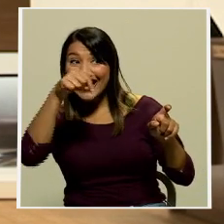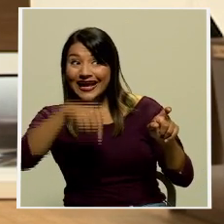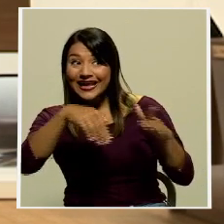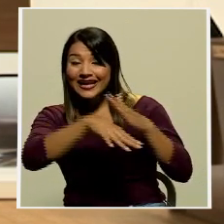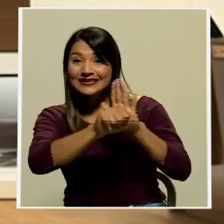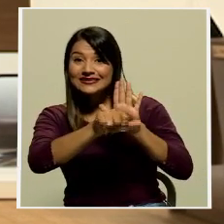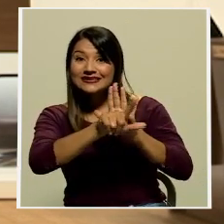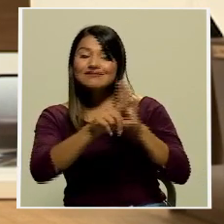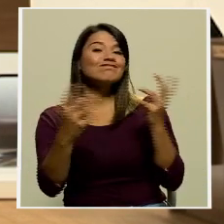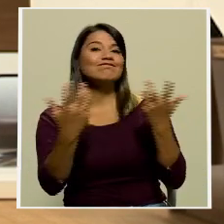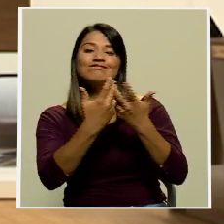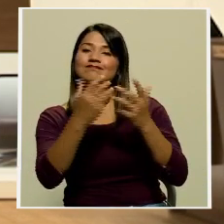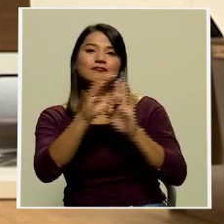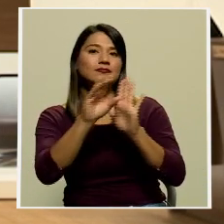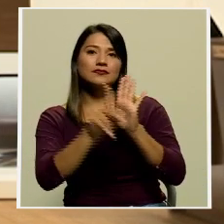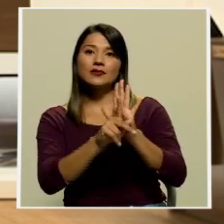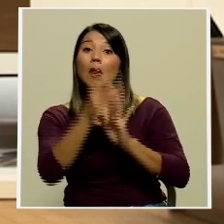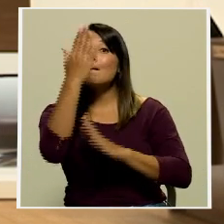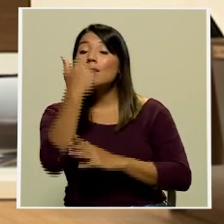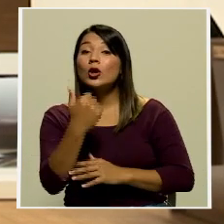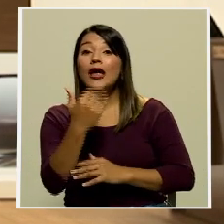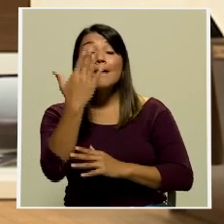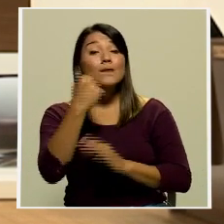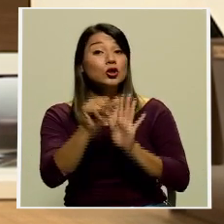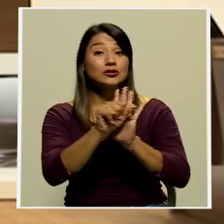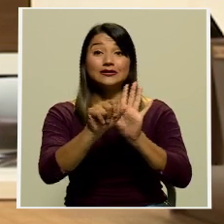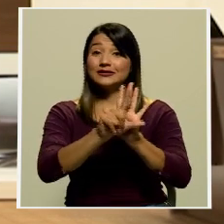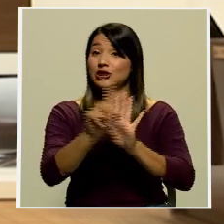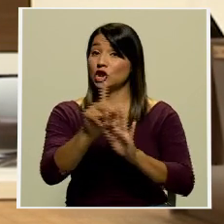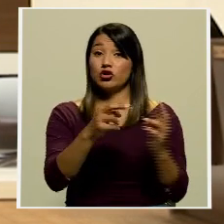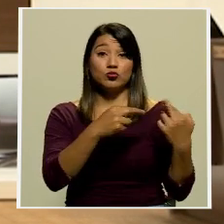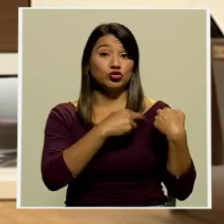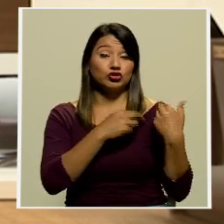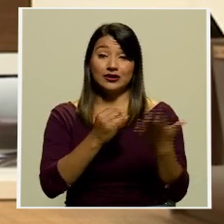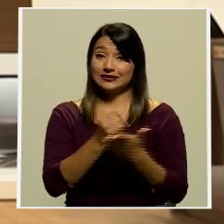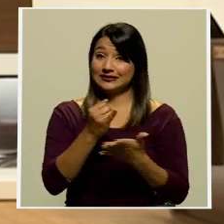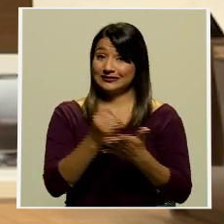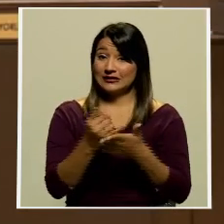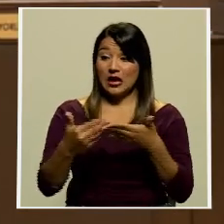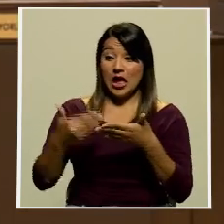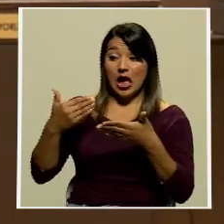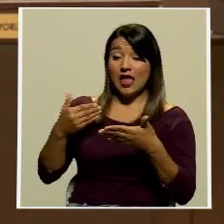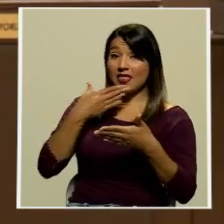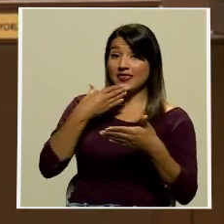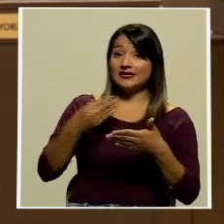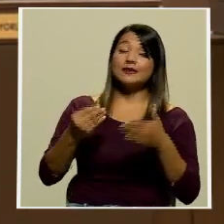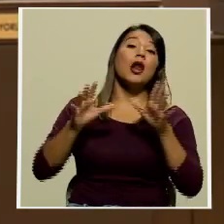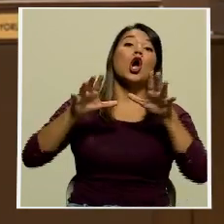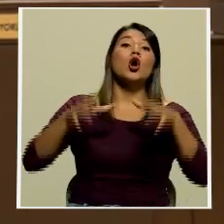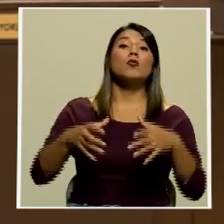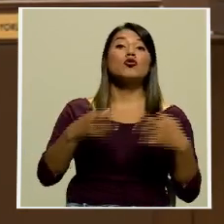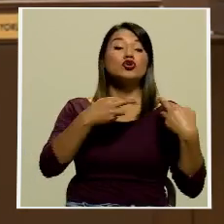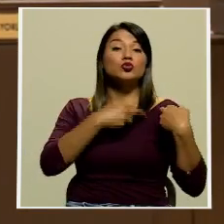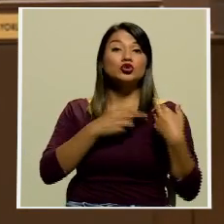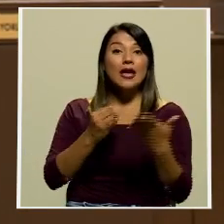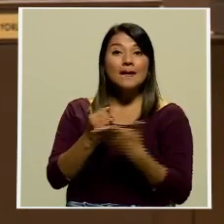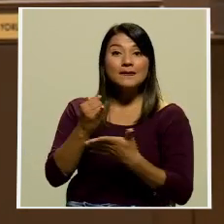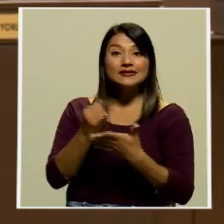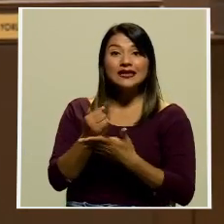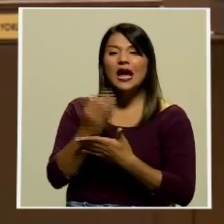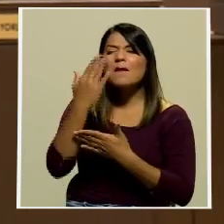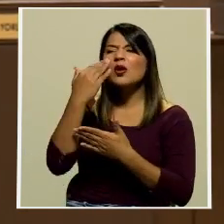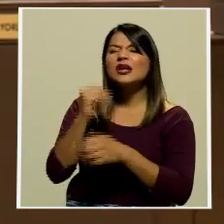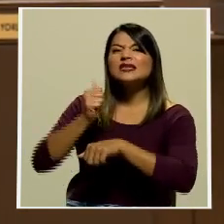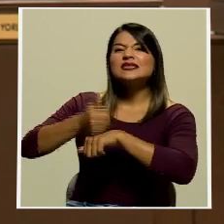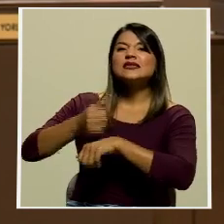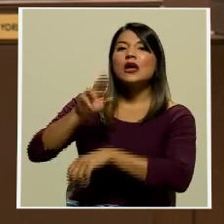porque no es el plenario legislativo quien lleva a cabo la investigación. El pasado mes de diciembre, la comisión que investiga la creación de la Unidad